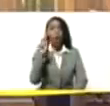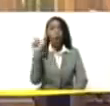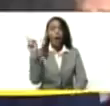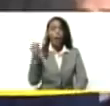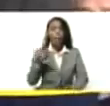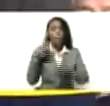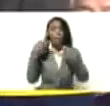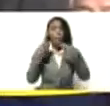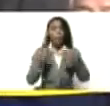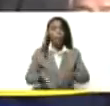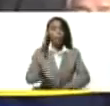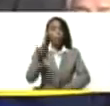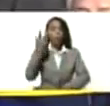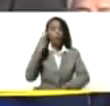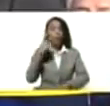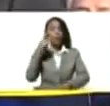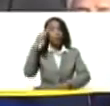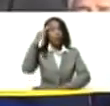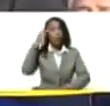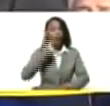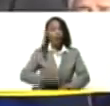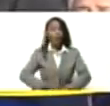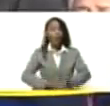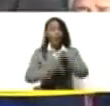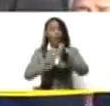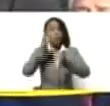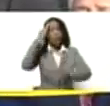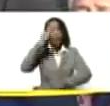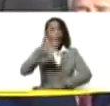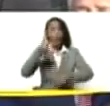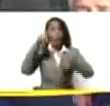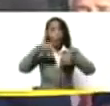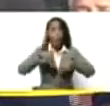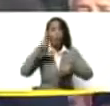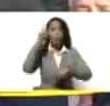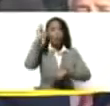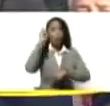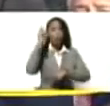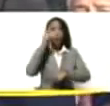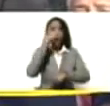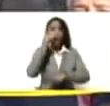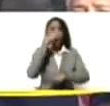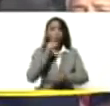ortega presidente del banco central de venezuela